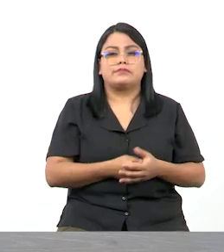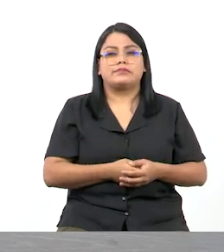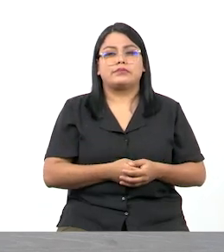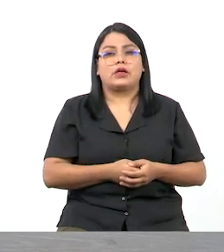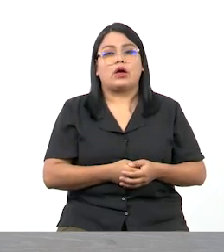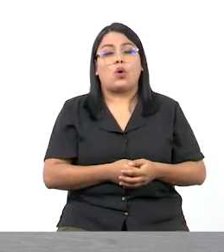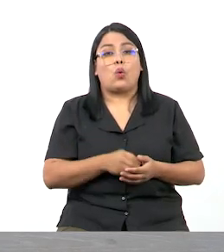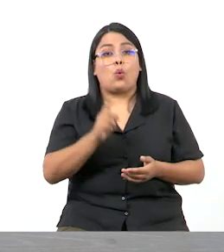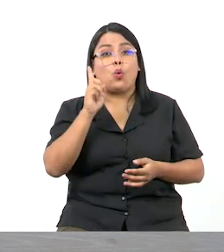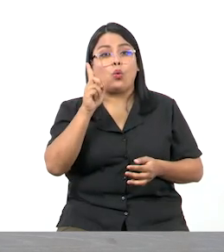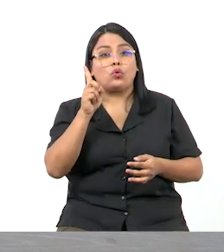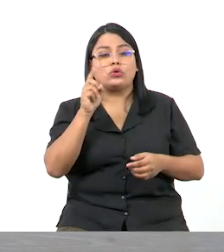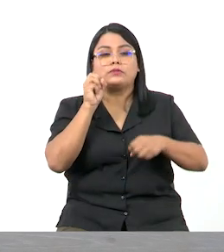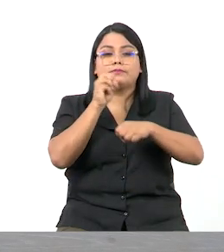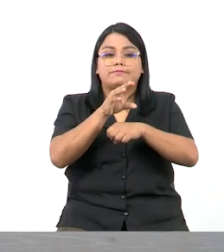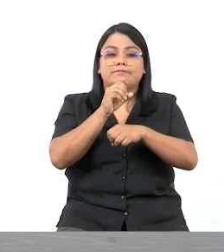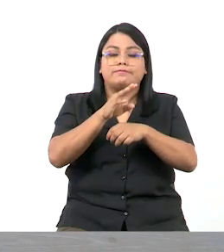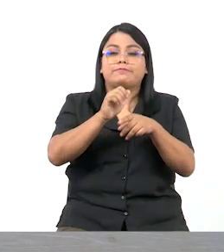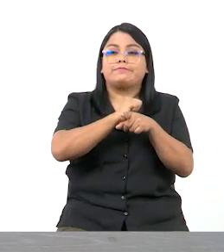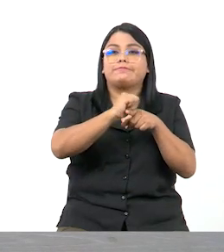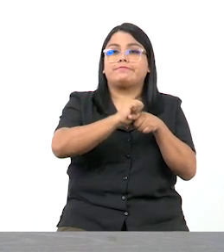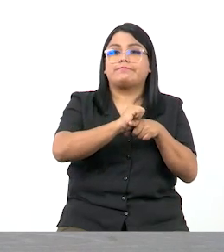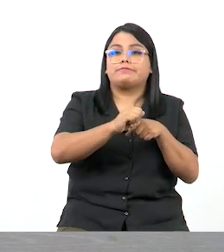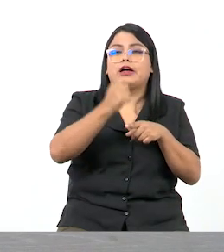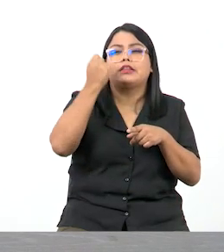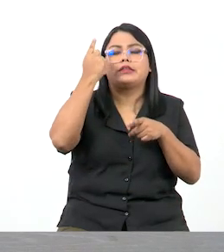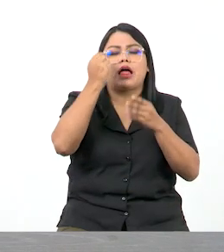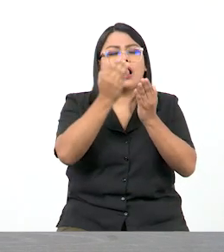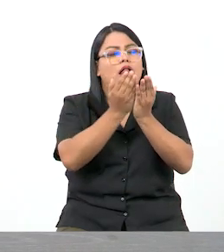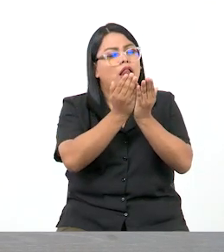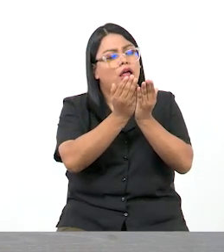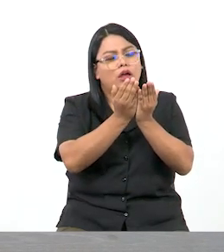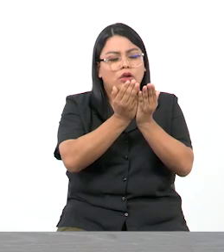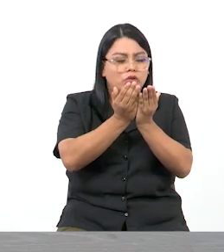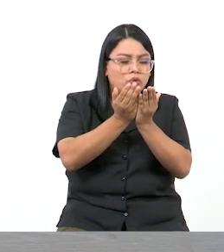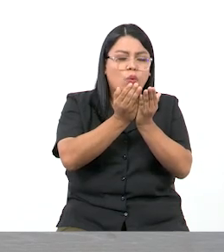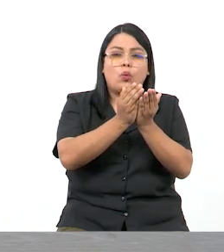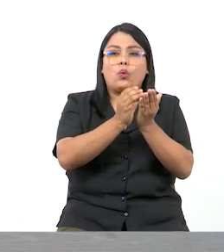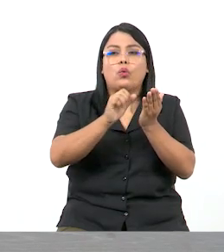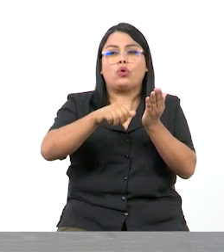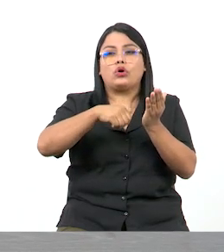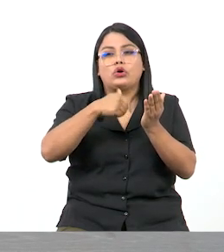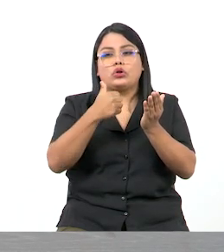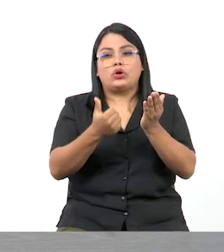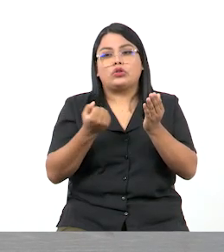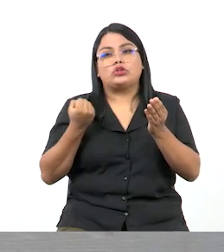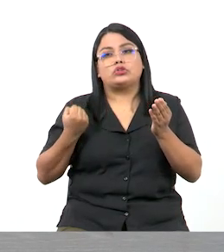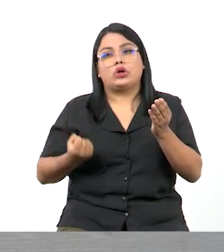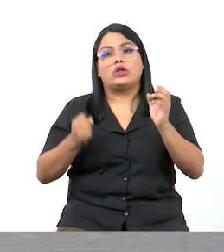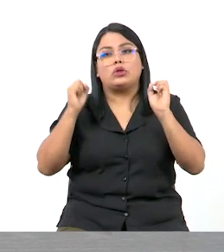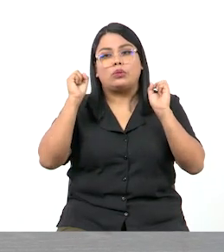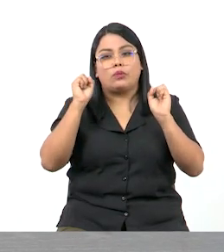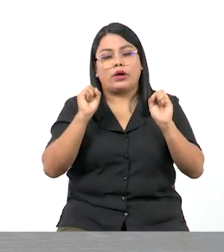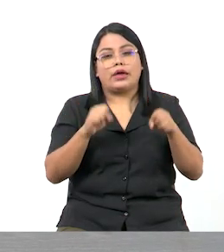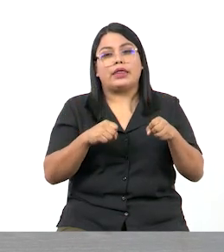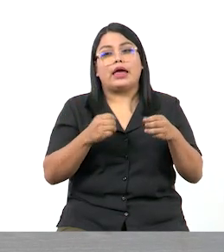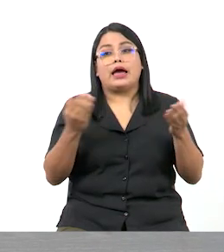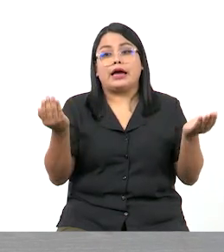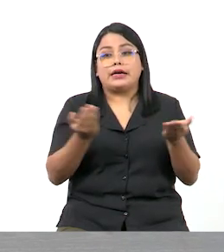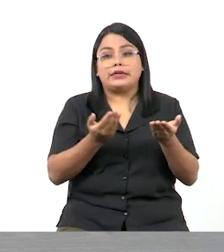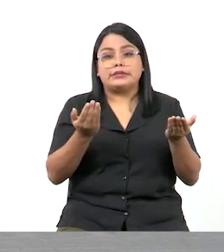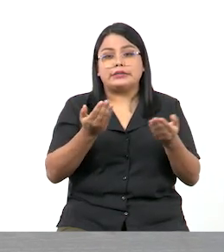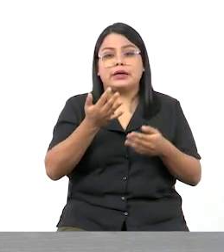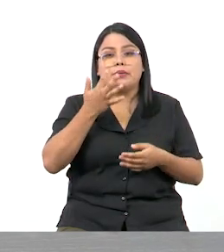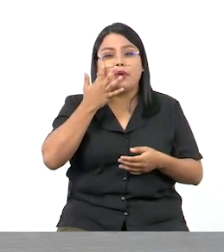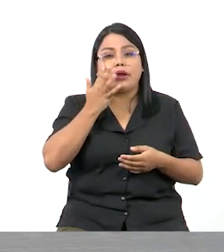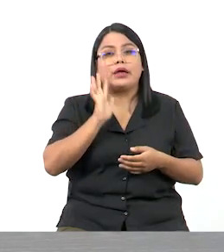Estos Practico lo aprendido, uno está orientado a ejercicios de comprensión lectora, pero otros están orientados a